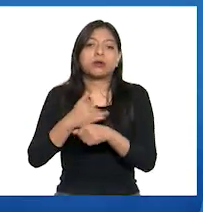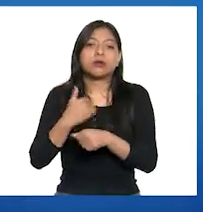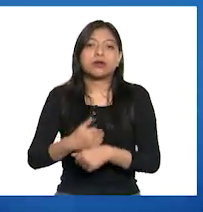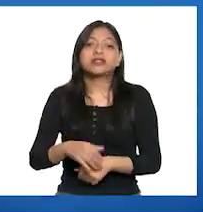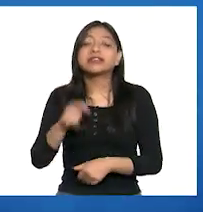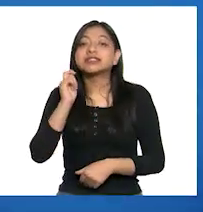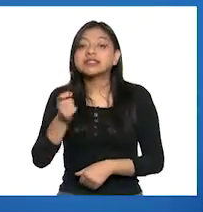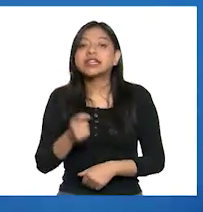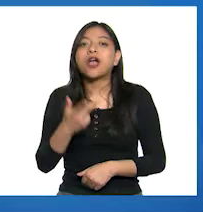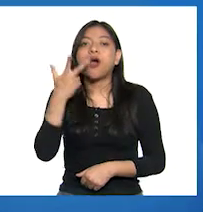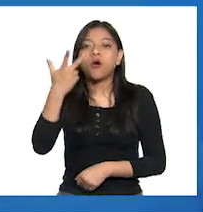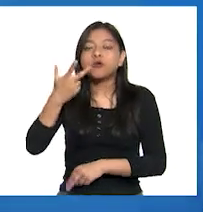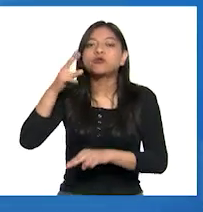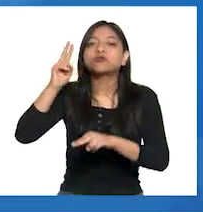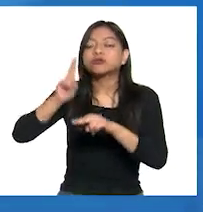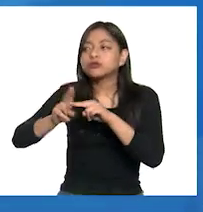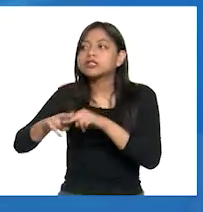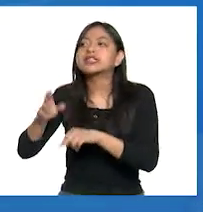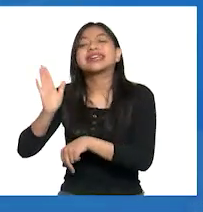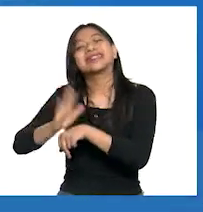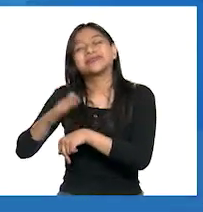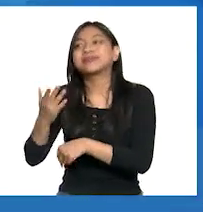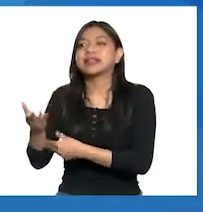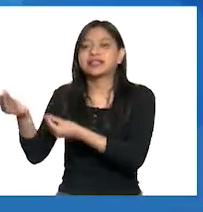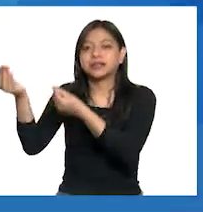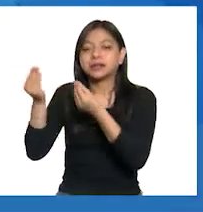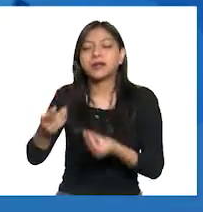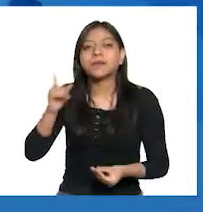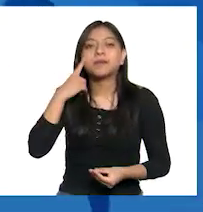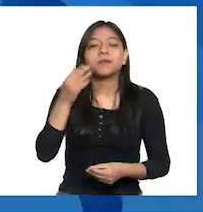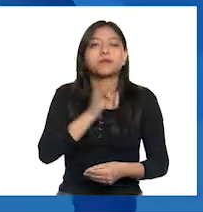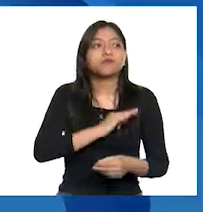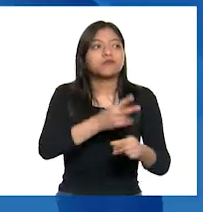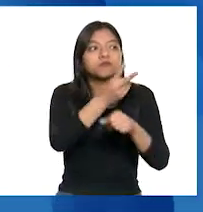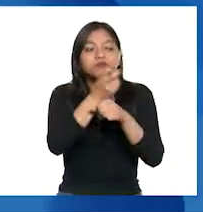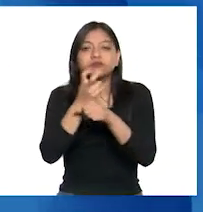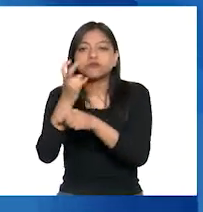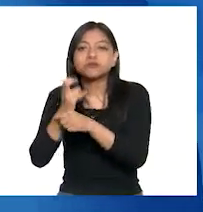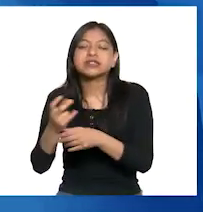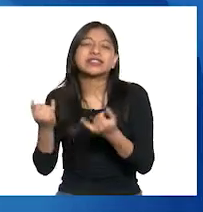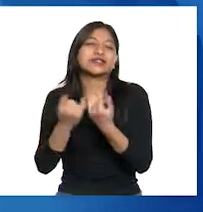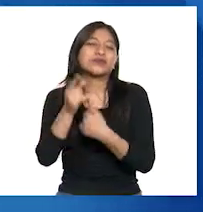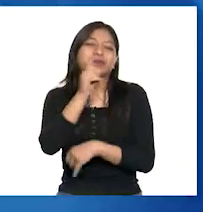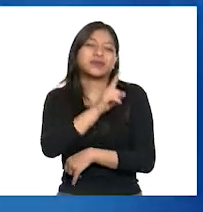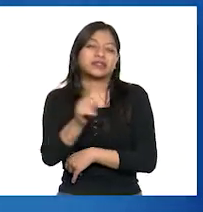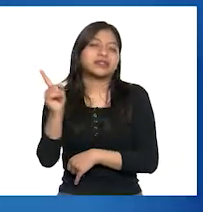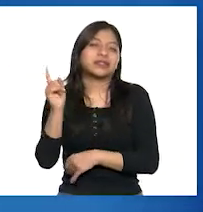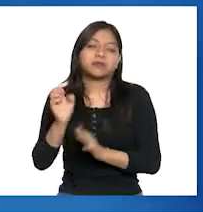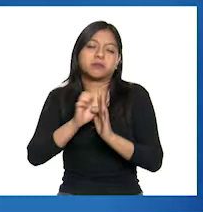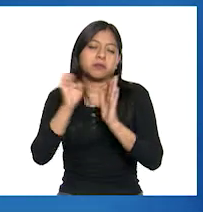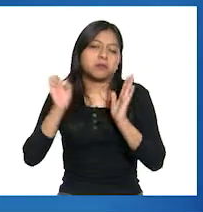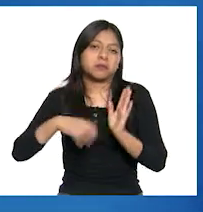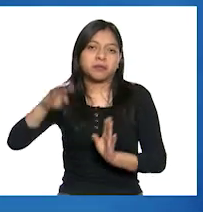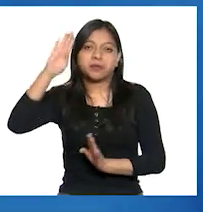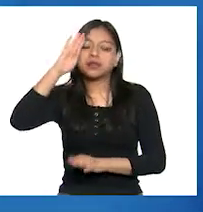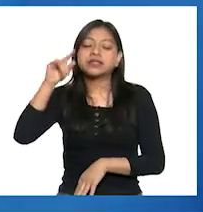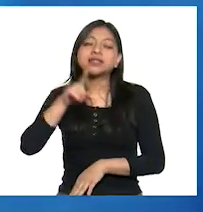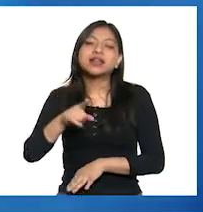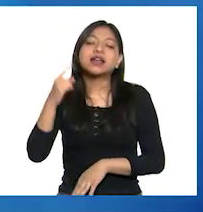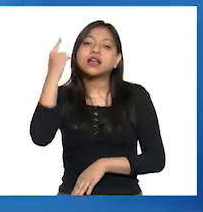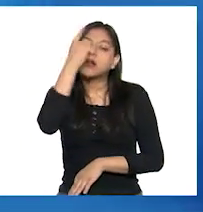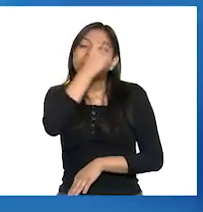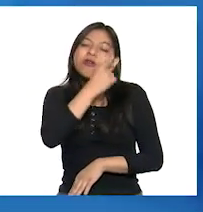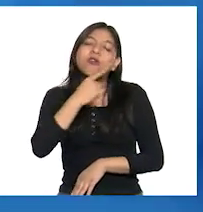8 sillas extra. Sí. Una mesa extra. Y imaginemos que también quieren agregar una hora adicional a su fiesta. La